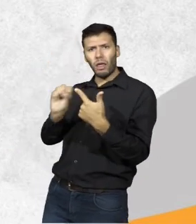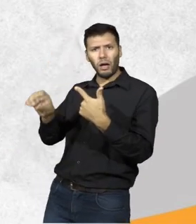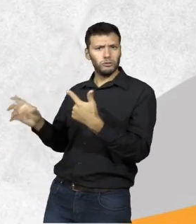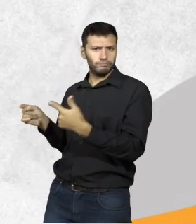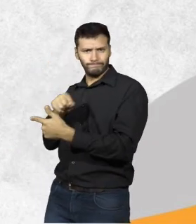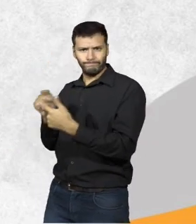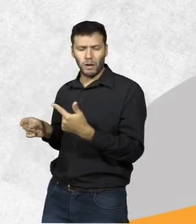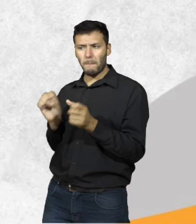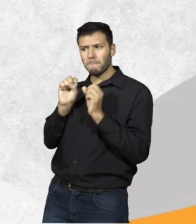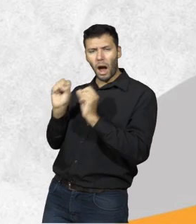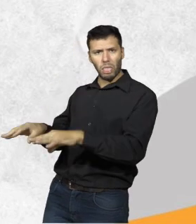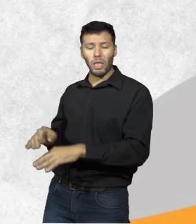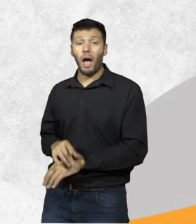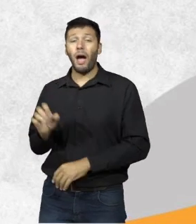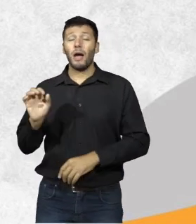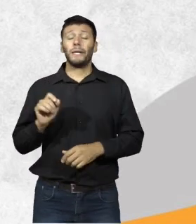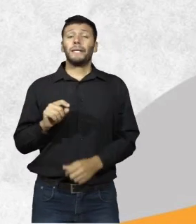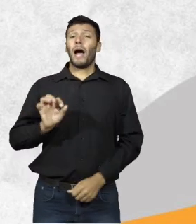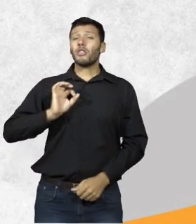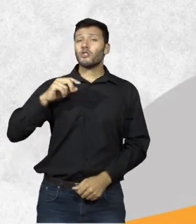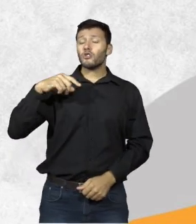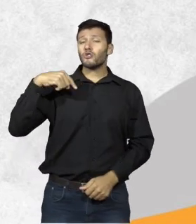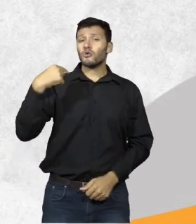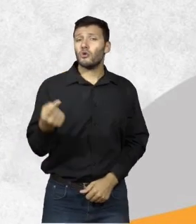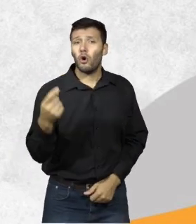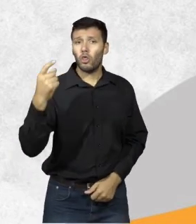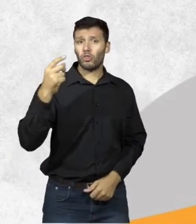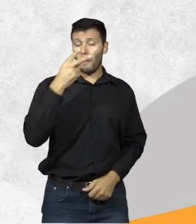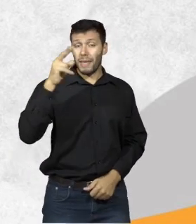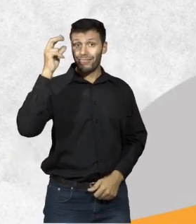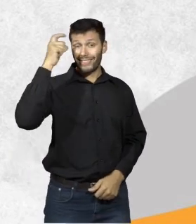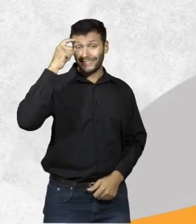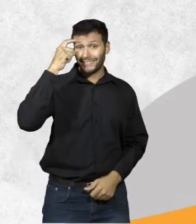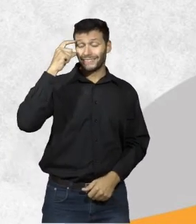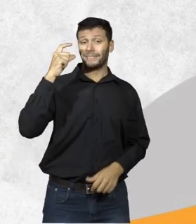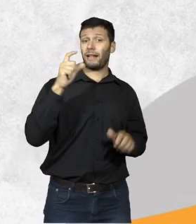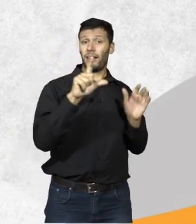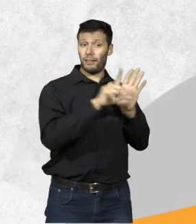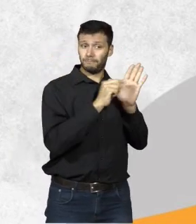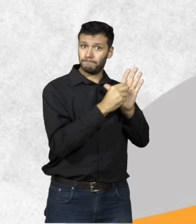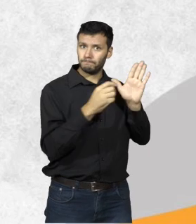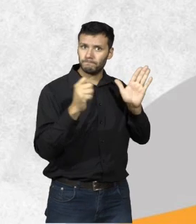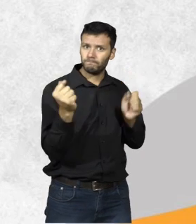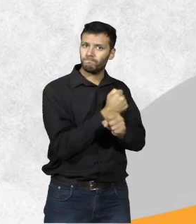2010 se sancionó una ley por la cual declara la recolección,